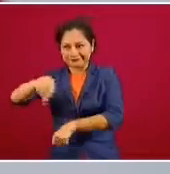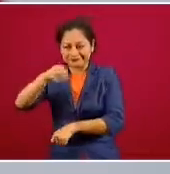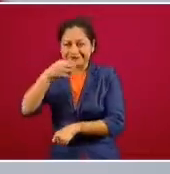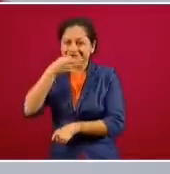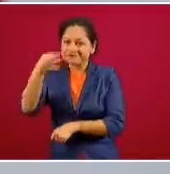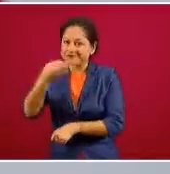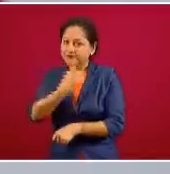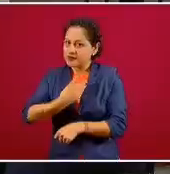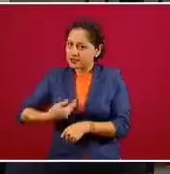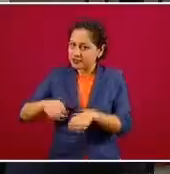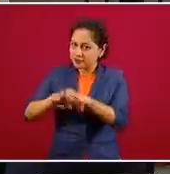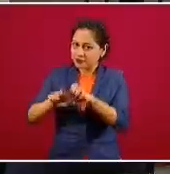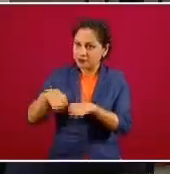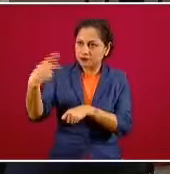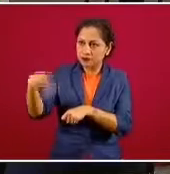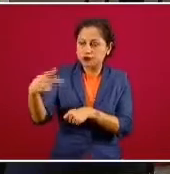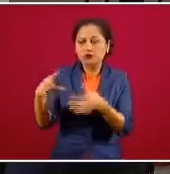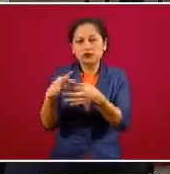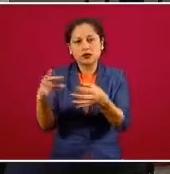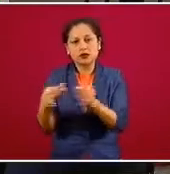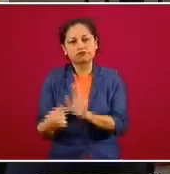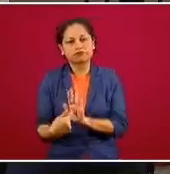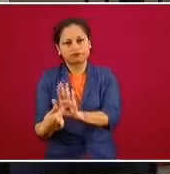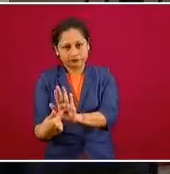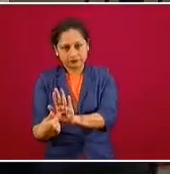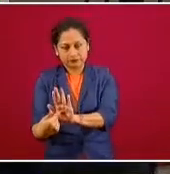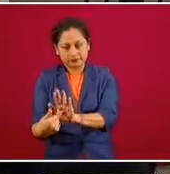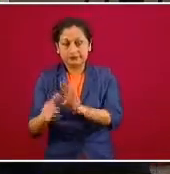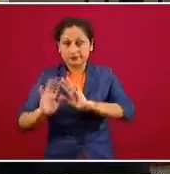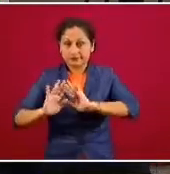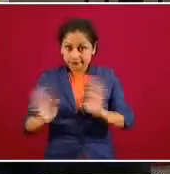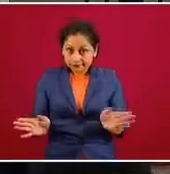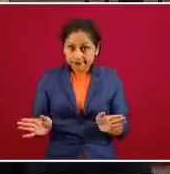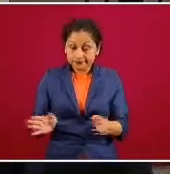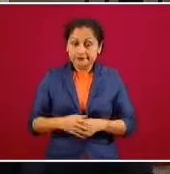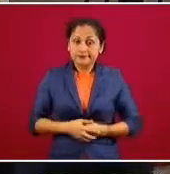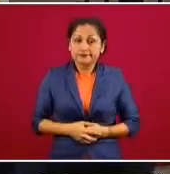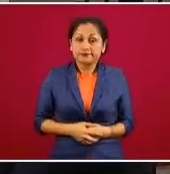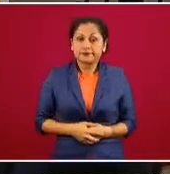sanitaria por esta razón. Estas curvas finalmente